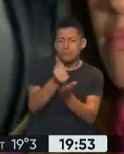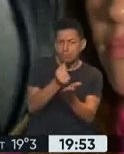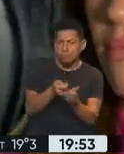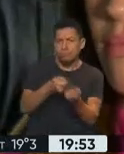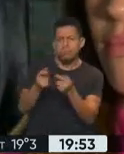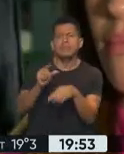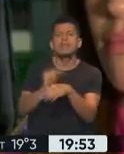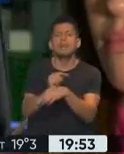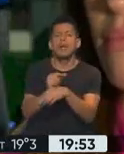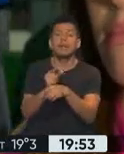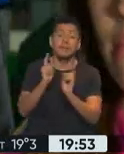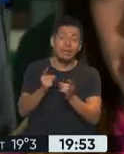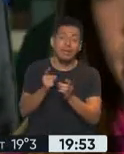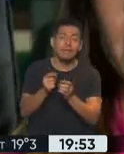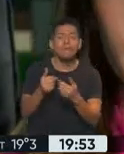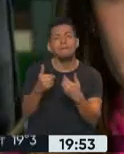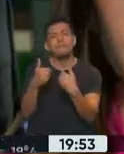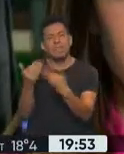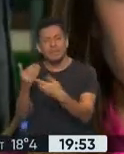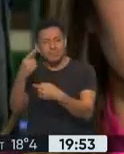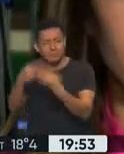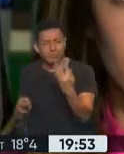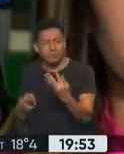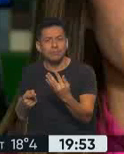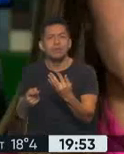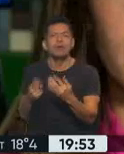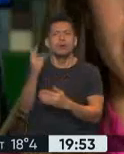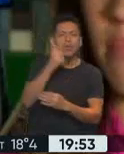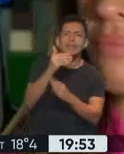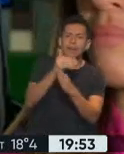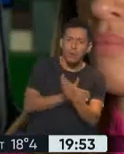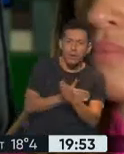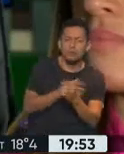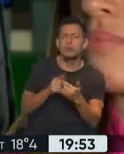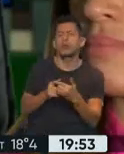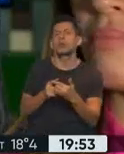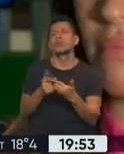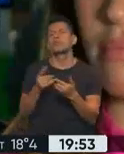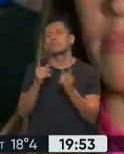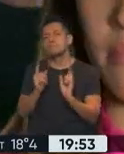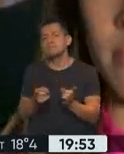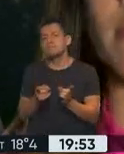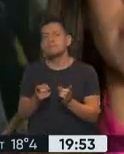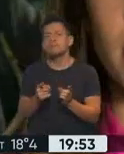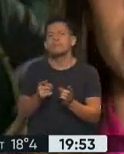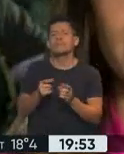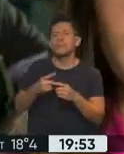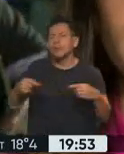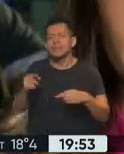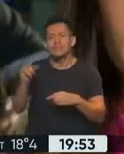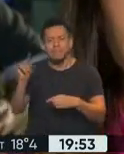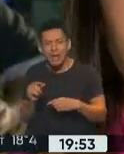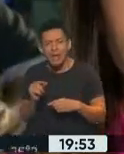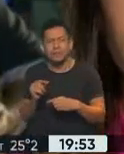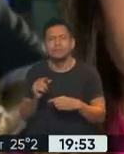decía recién Florencia, un montón de beneficios que van a tener que ver con descuentos en hoteles, con acceso a determinadas promociones en diferentes